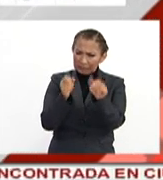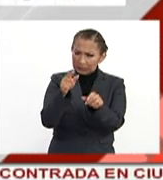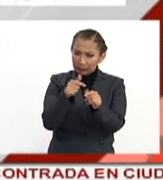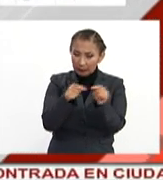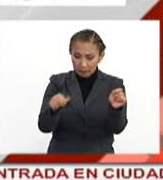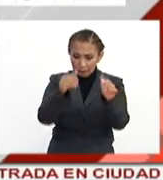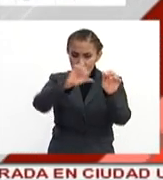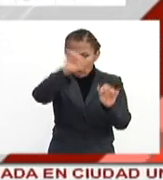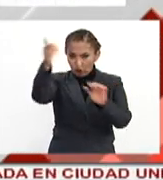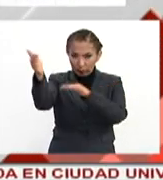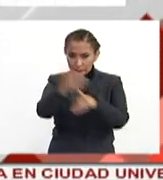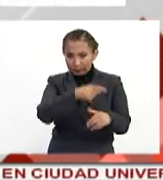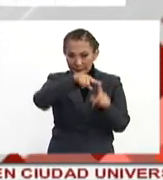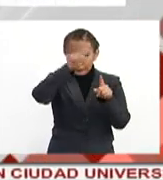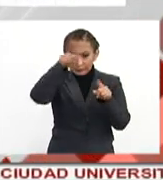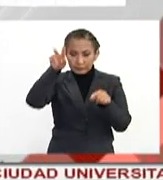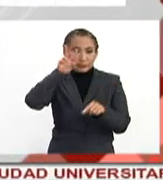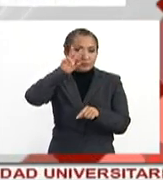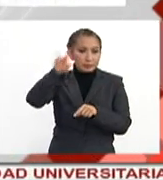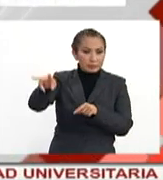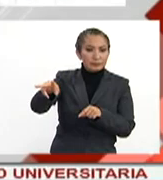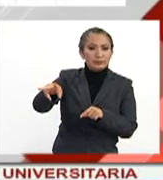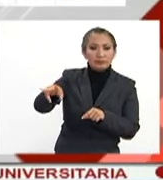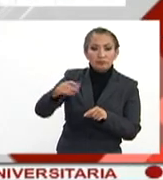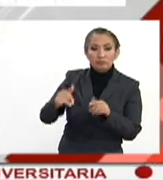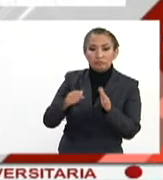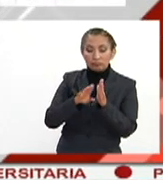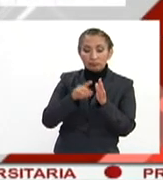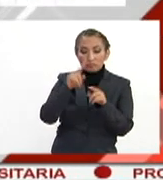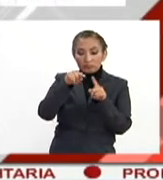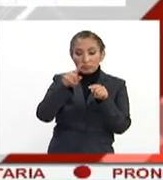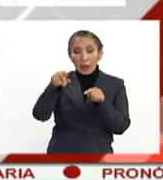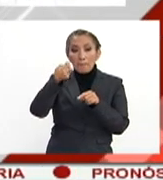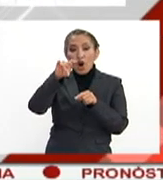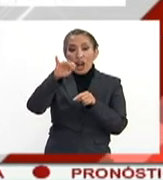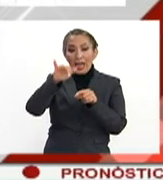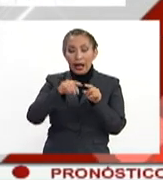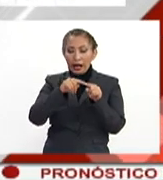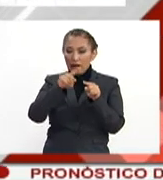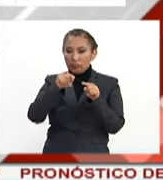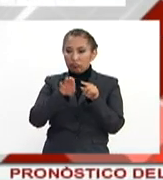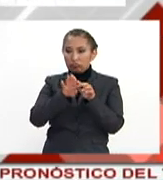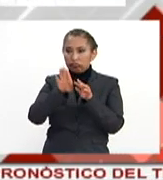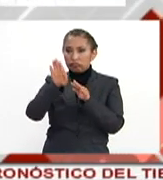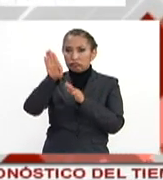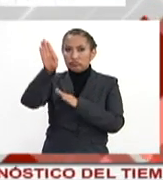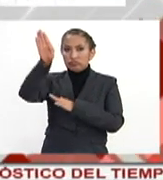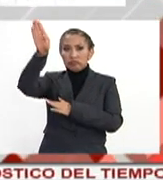En el siguiente gráfico veríamos el crecimiento de Morena, que es bajo cualquier